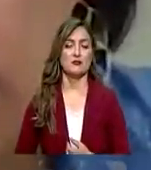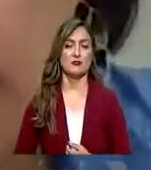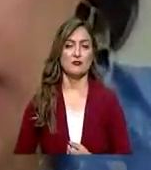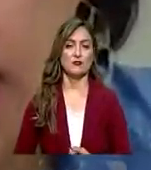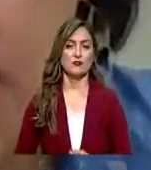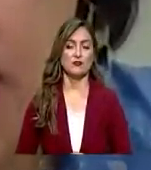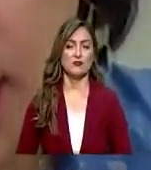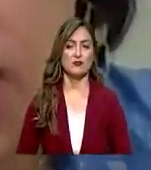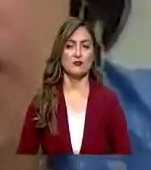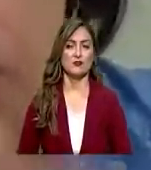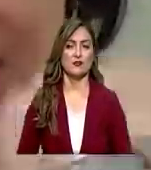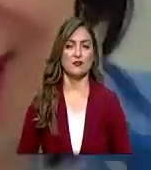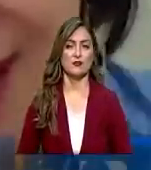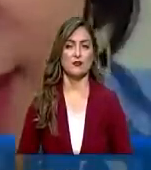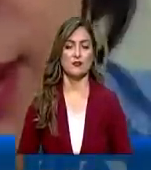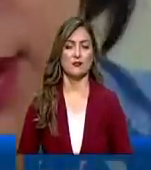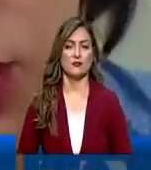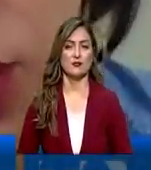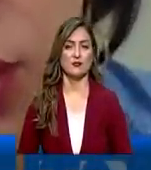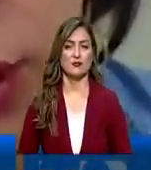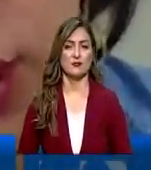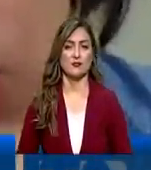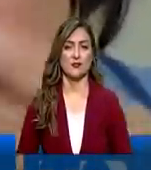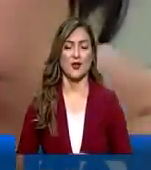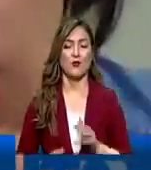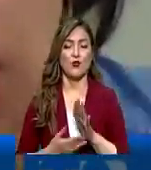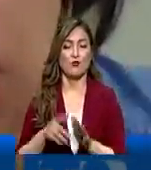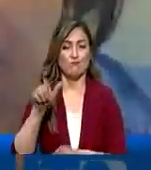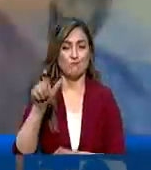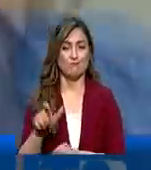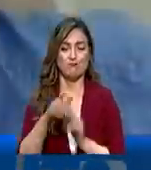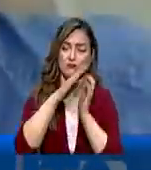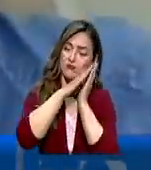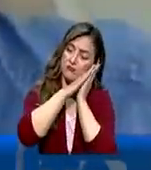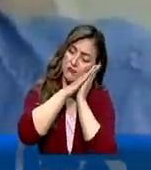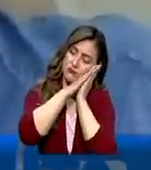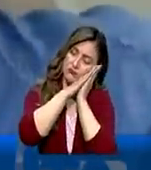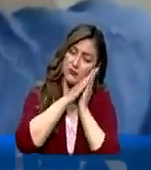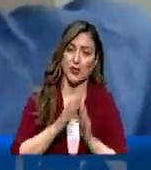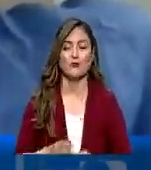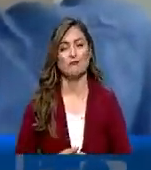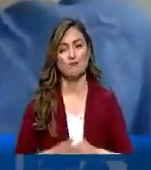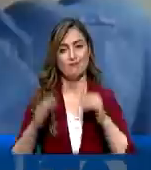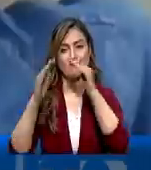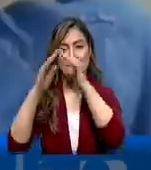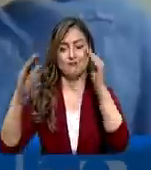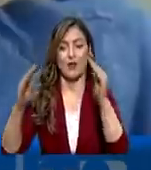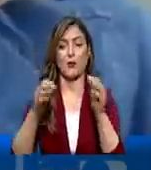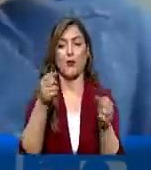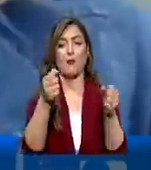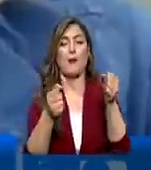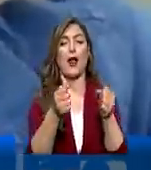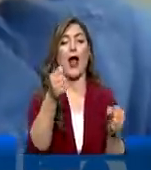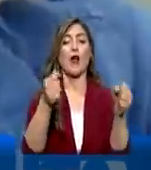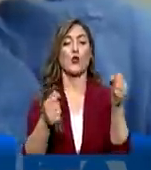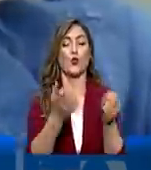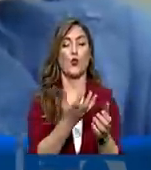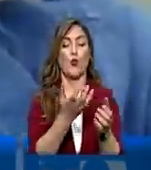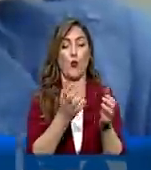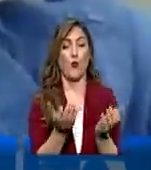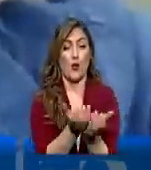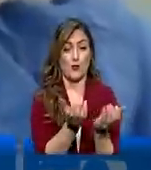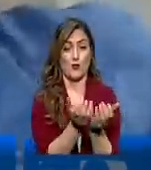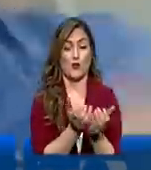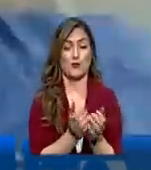situación lamentable de una persona que estaba dentro del contenedor durmiendo, cogió el contenedor y felizmente el rato que se